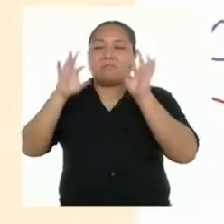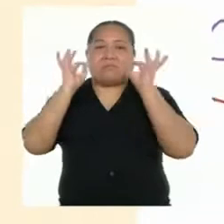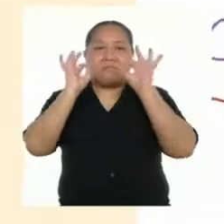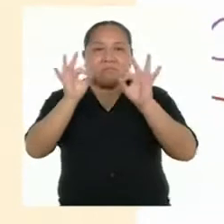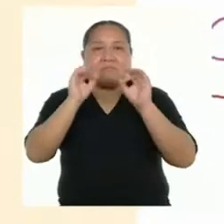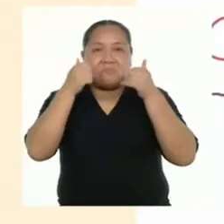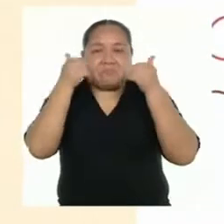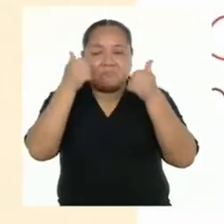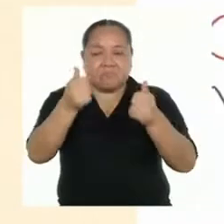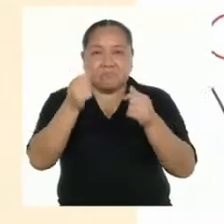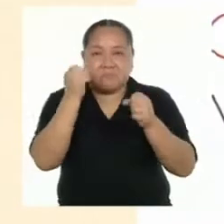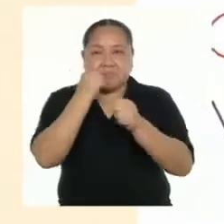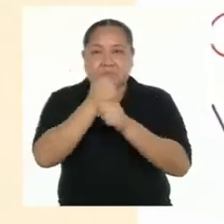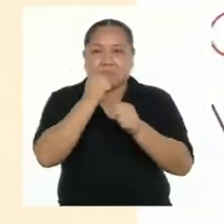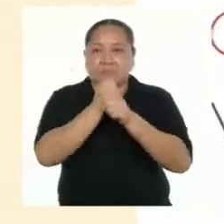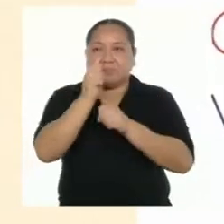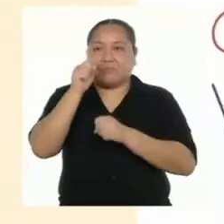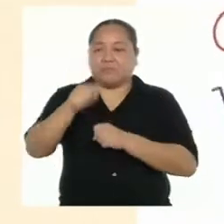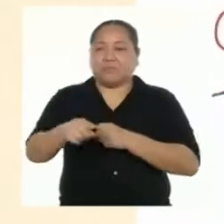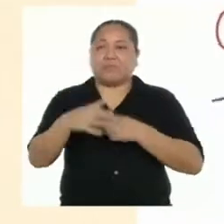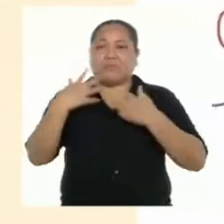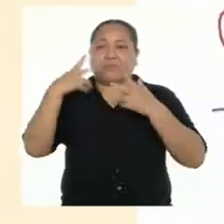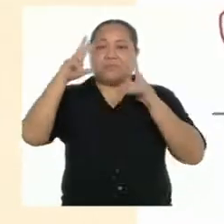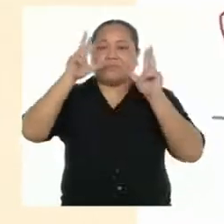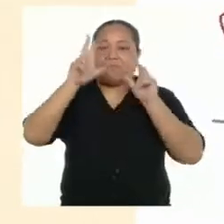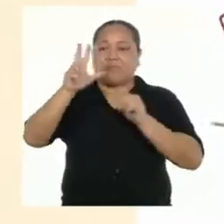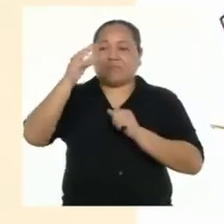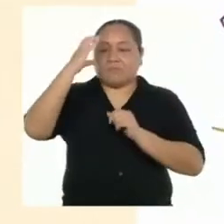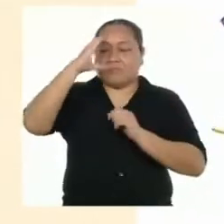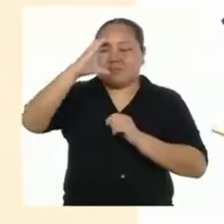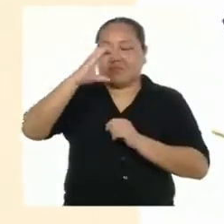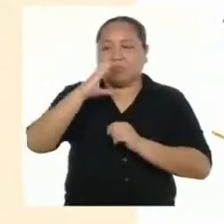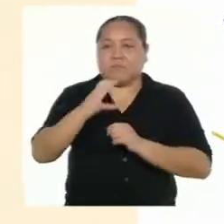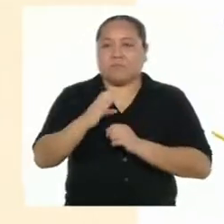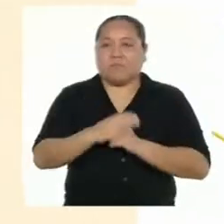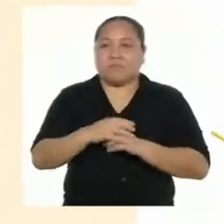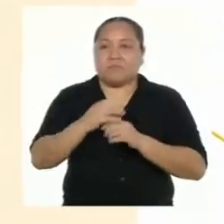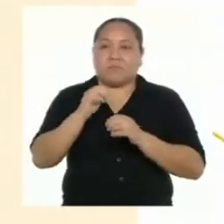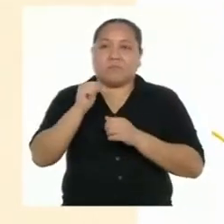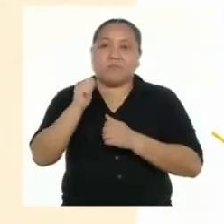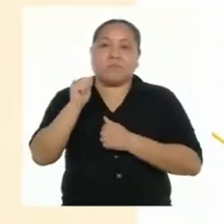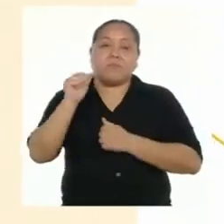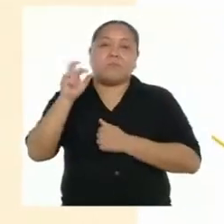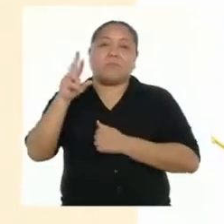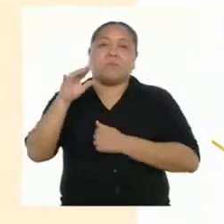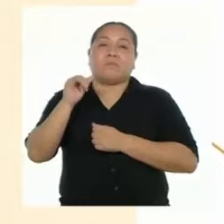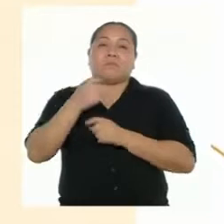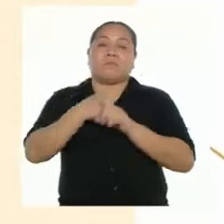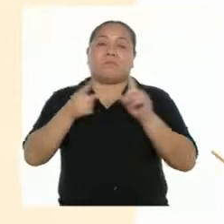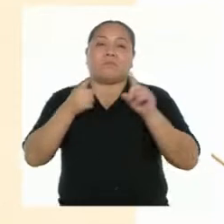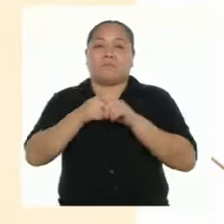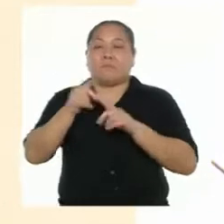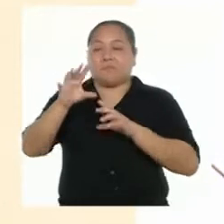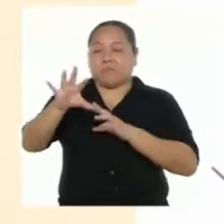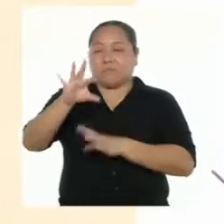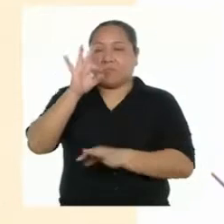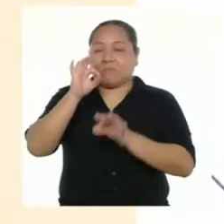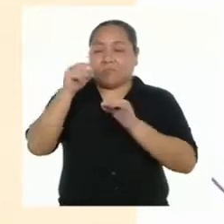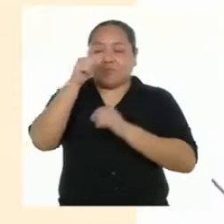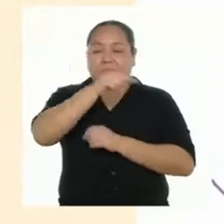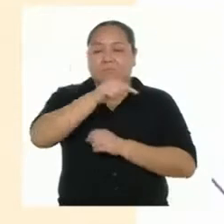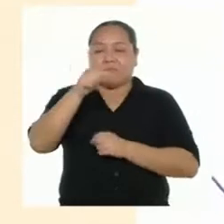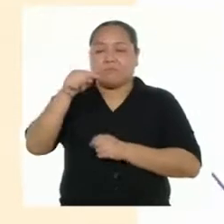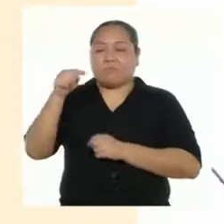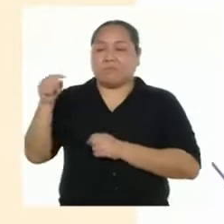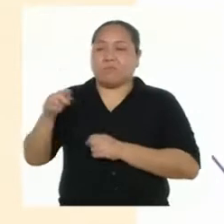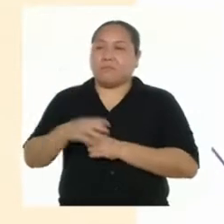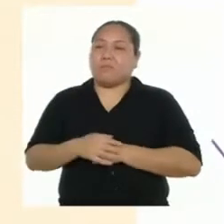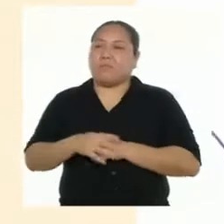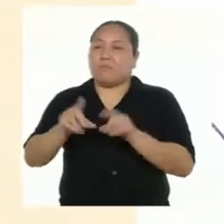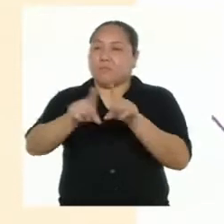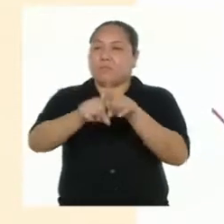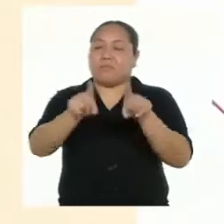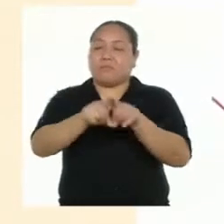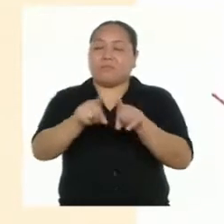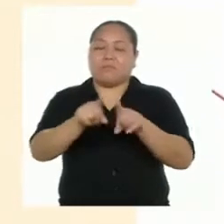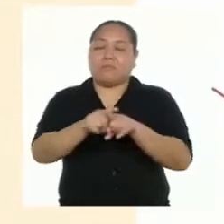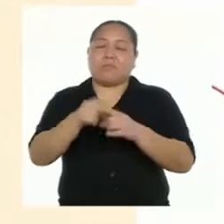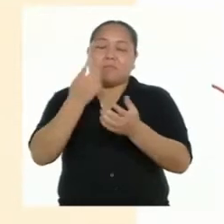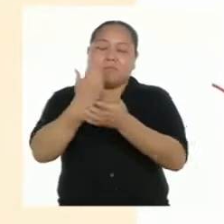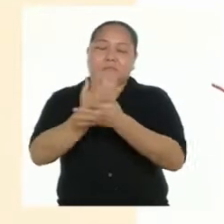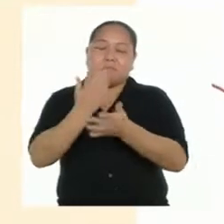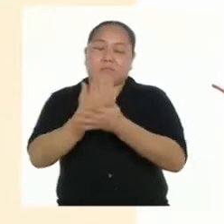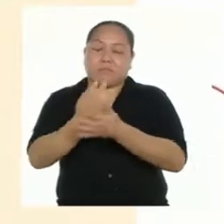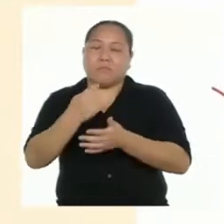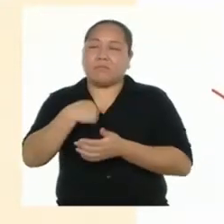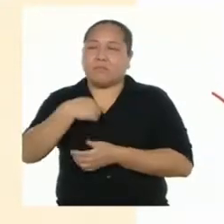trabajo, Yanira. Esas serían las 3 áreas distintas que puedes encontrar en estos rectángulos. Además de comprobar que